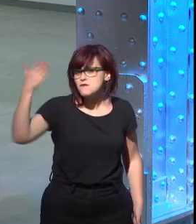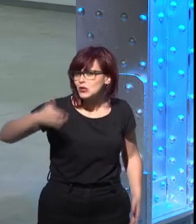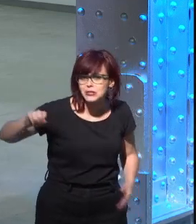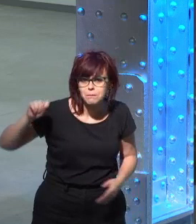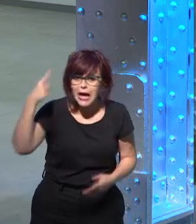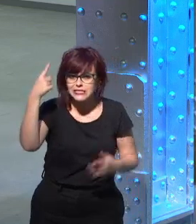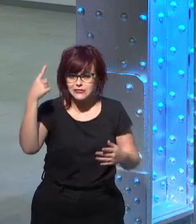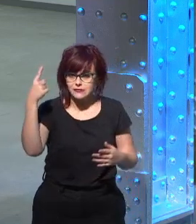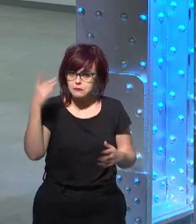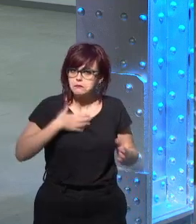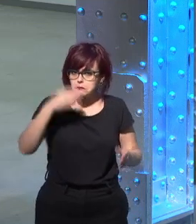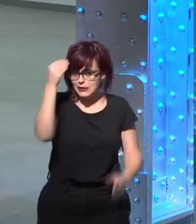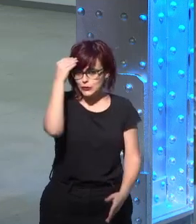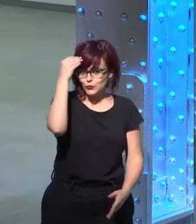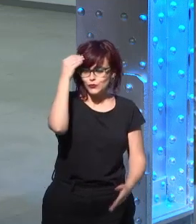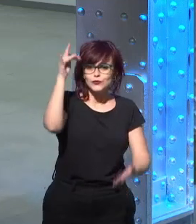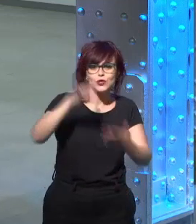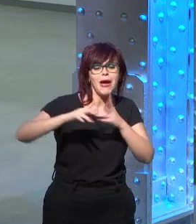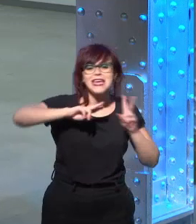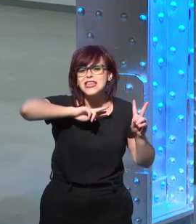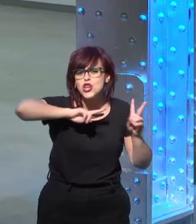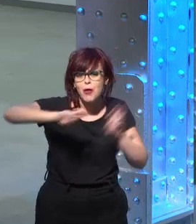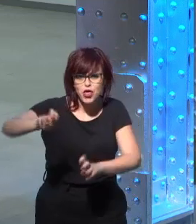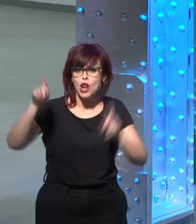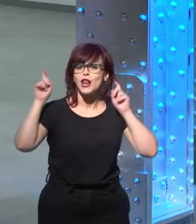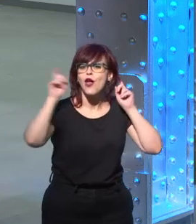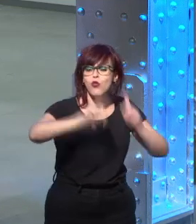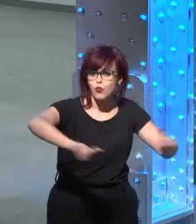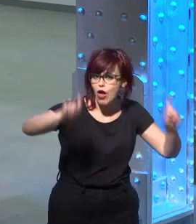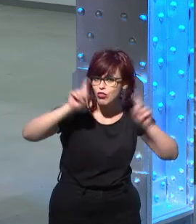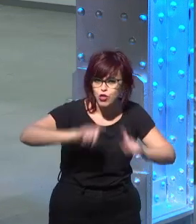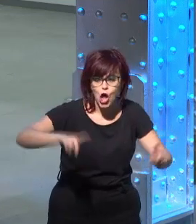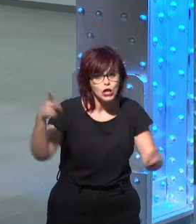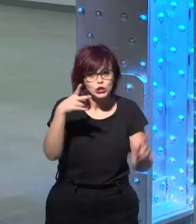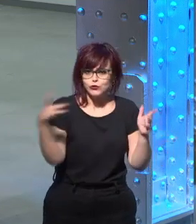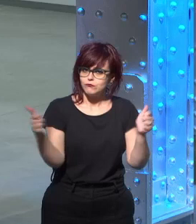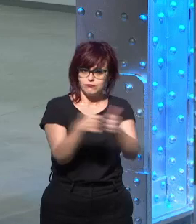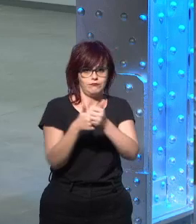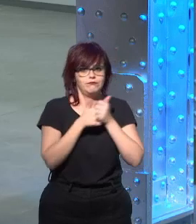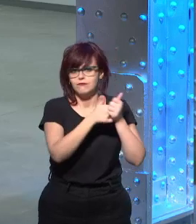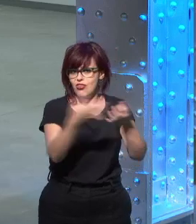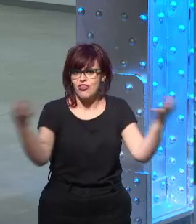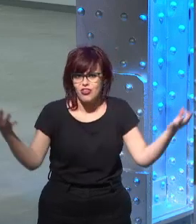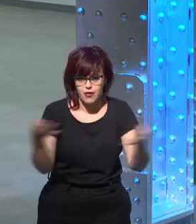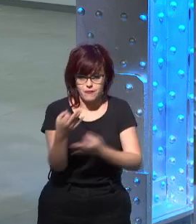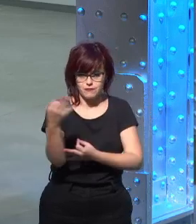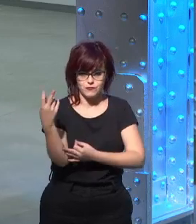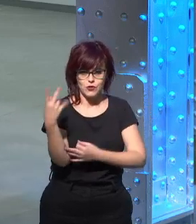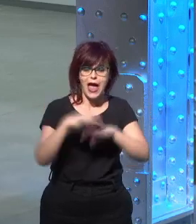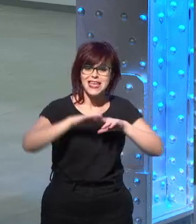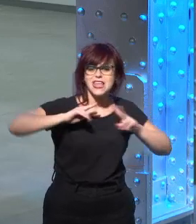de todos, yo creo que es la innovación y la educación, que van muy de la mano. En